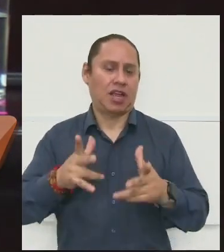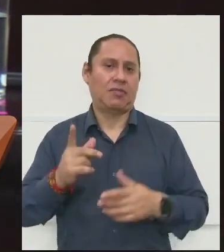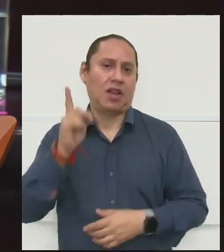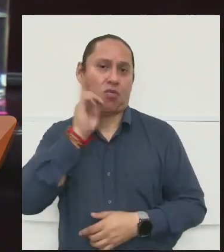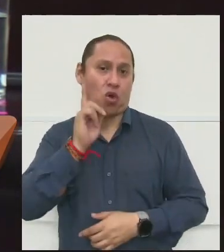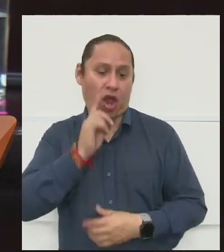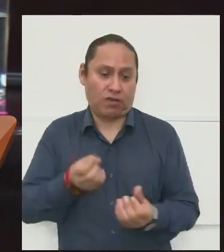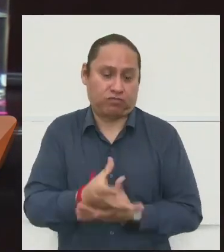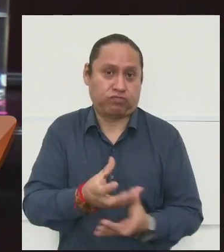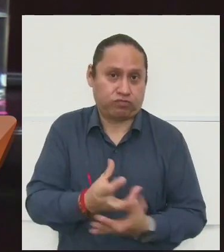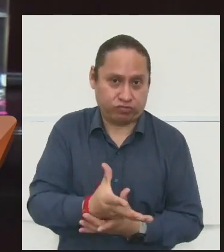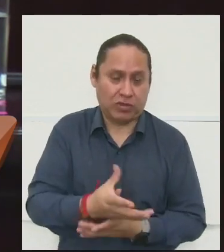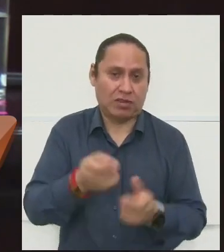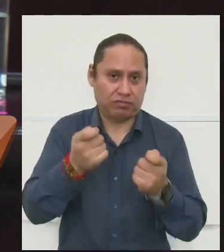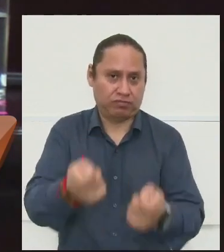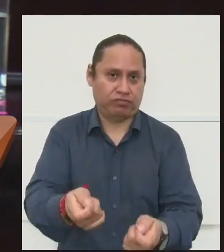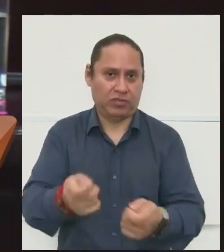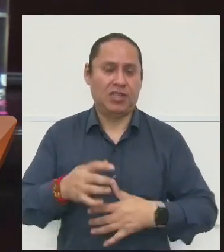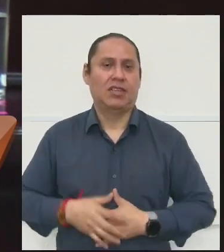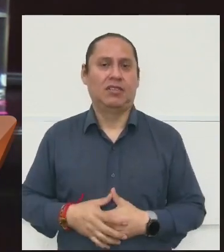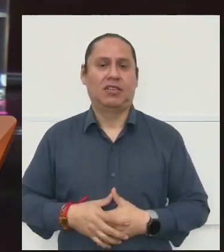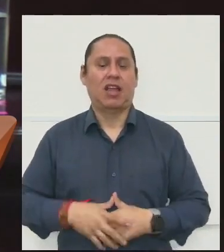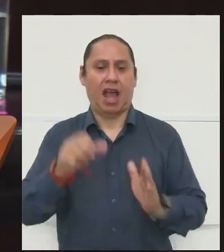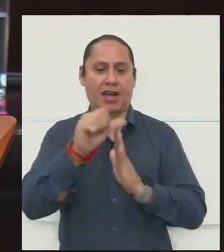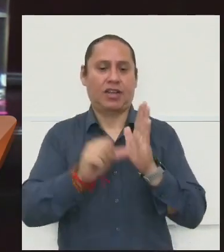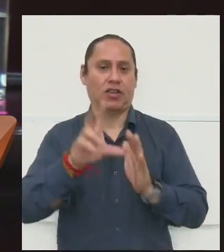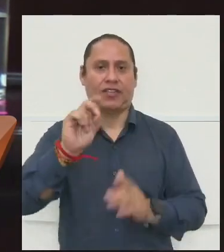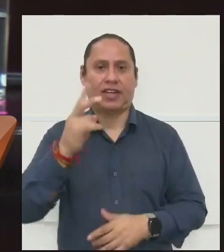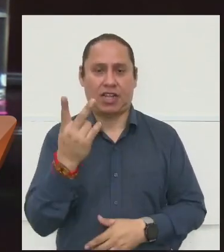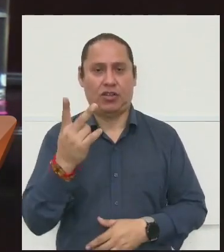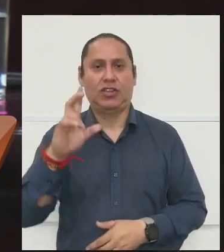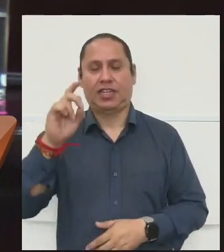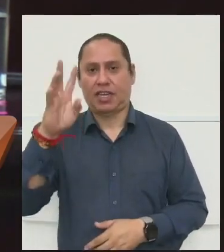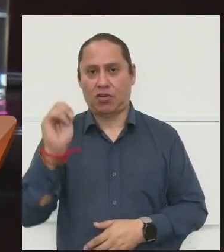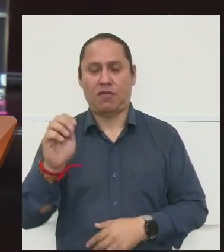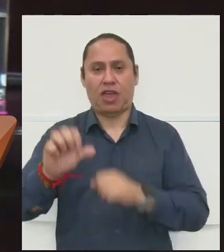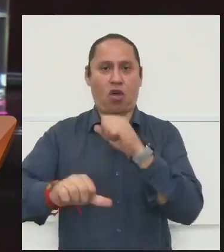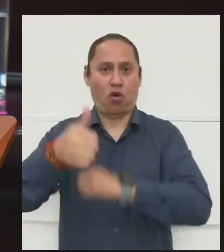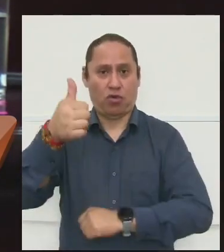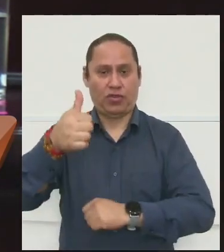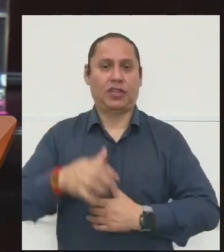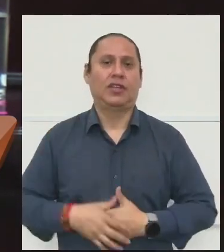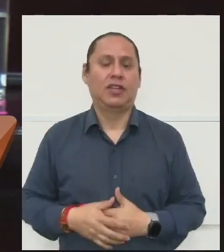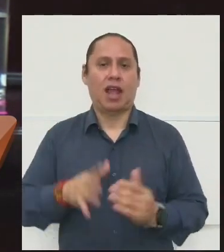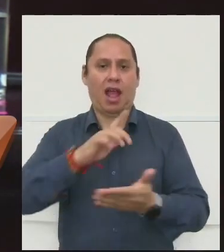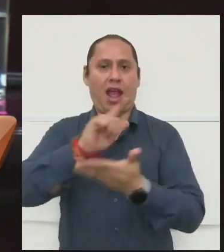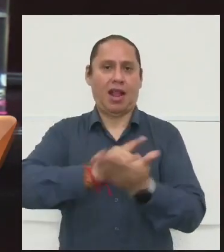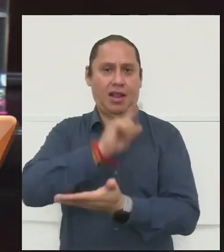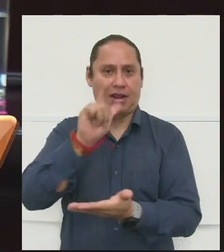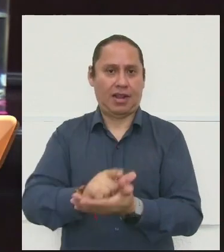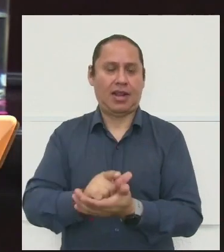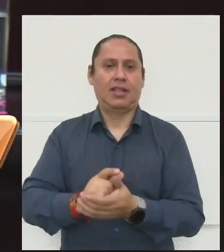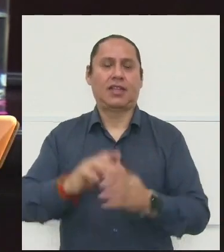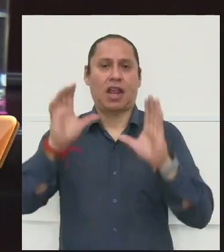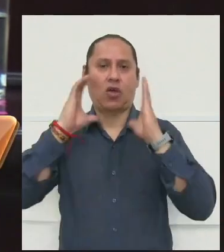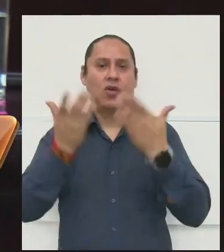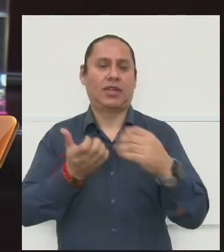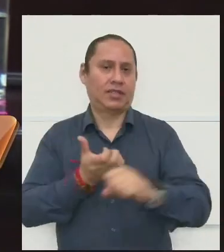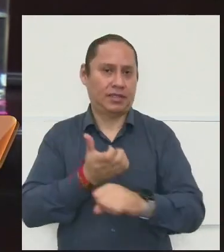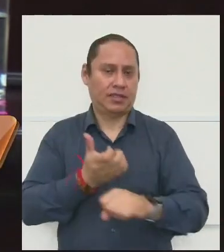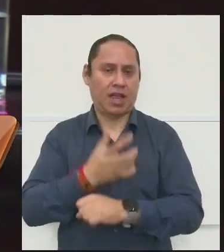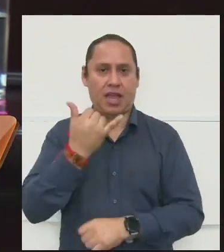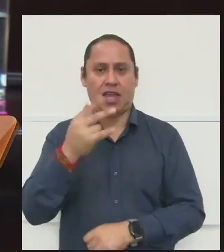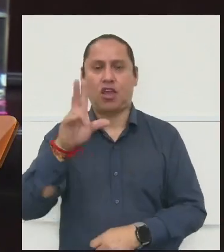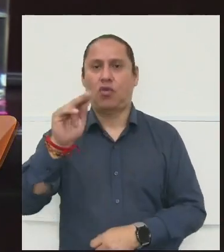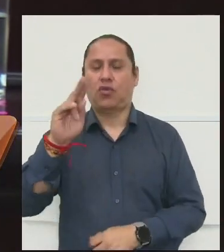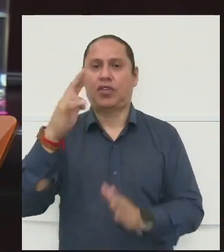fundamento en los artículos 32 y 391 de la Ley Orgánica del congreso del estado y